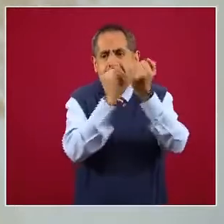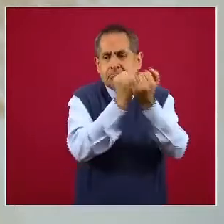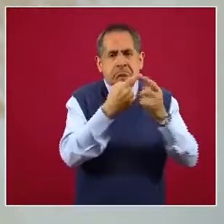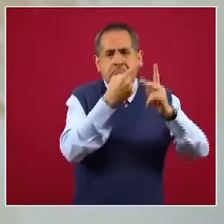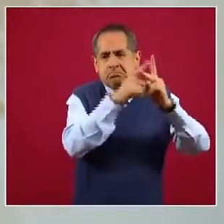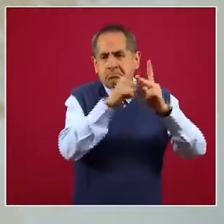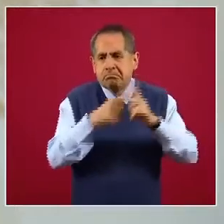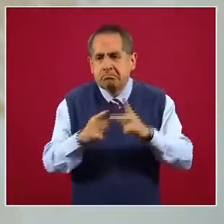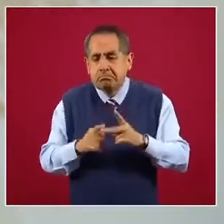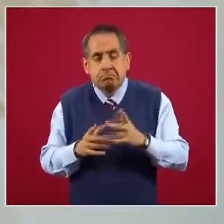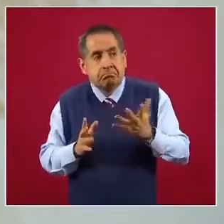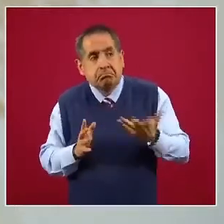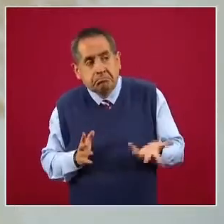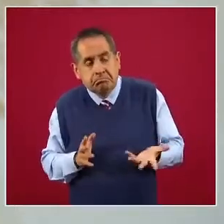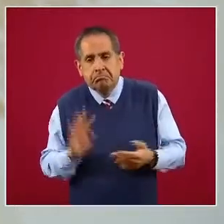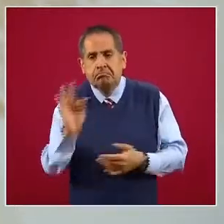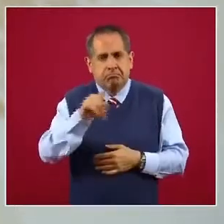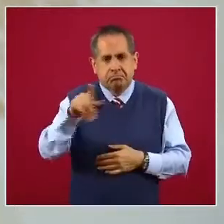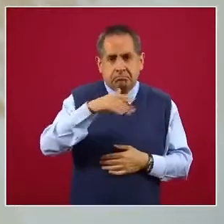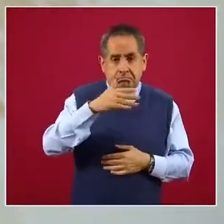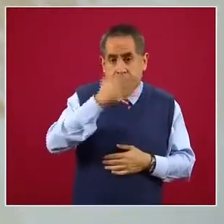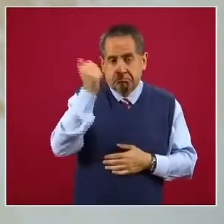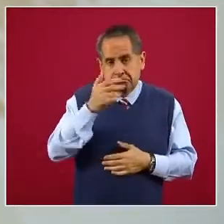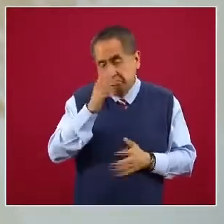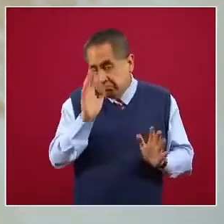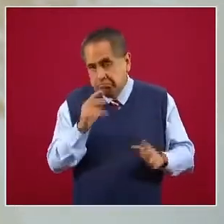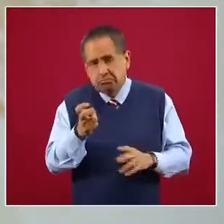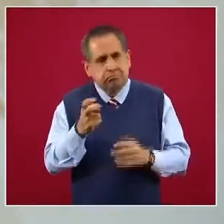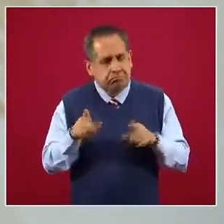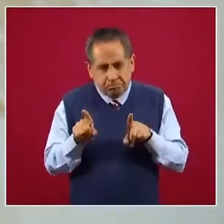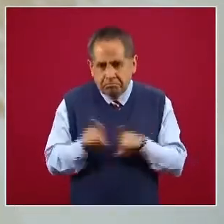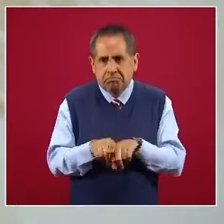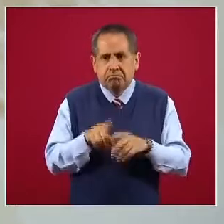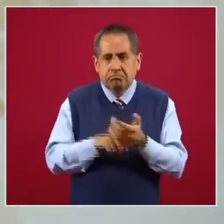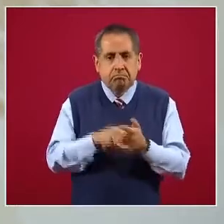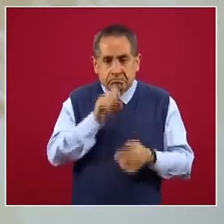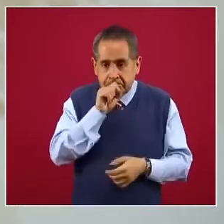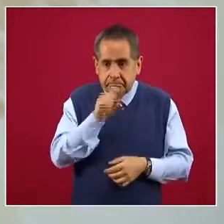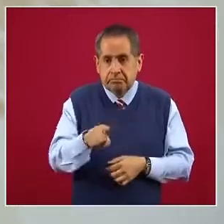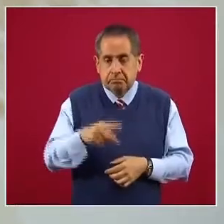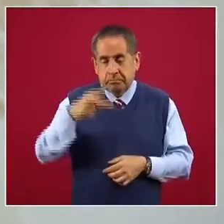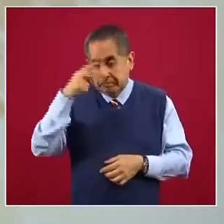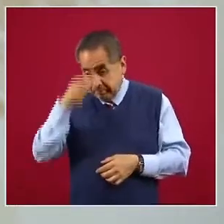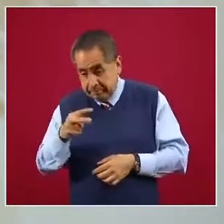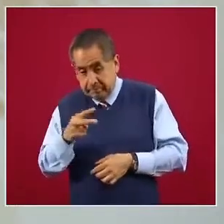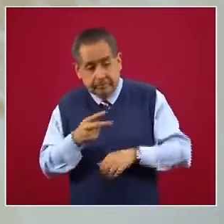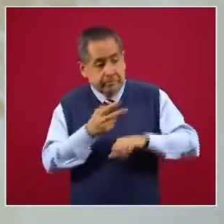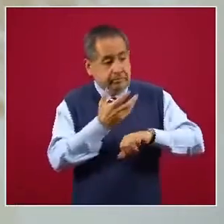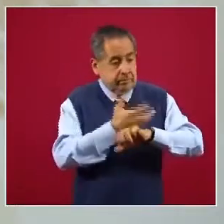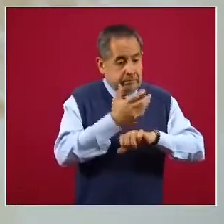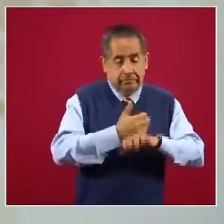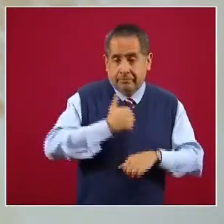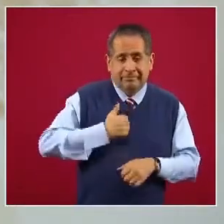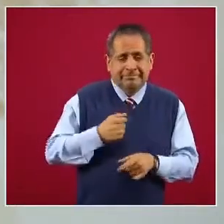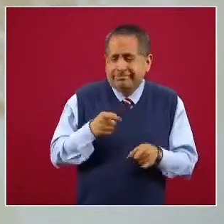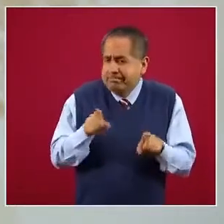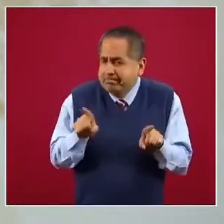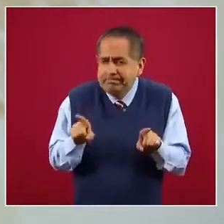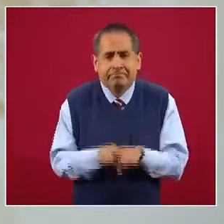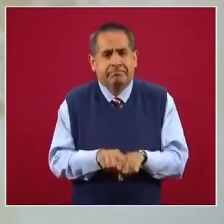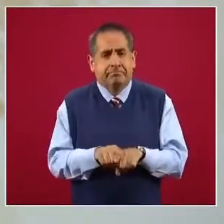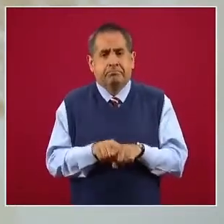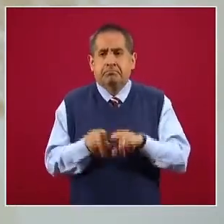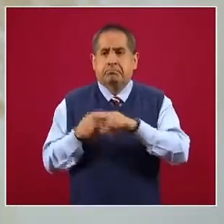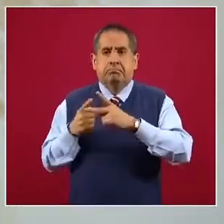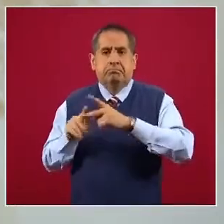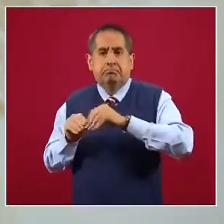semejante. Posiblemente muchos de ustedes no sabían esa situación, pero así fue. Simultáneamente Canadá y Estados Unidos